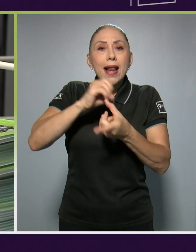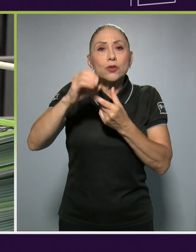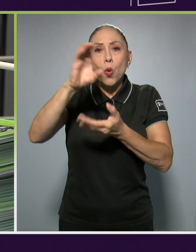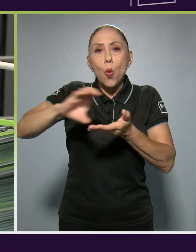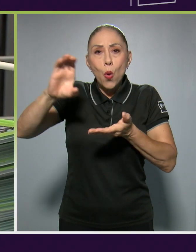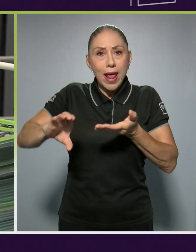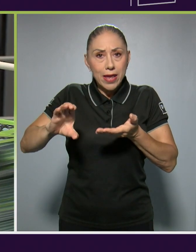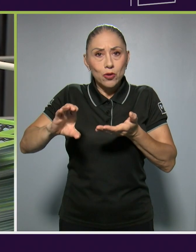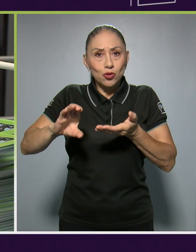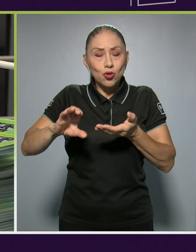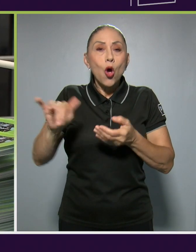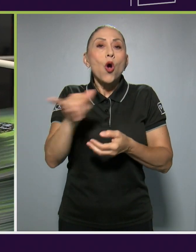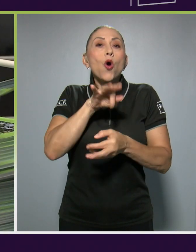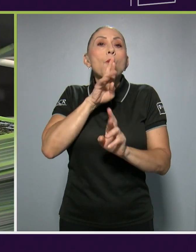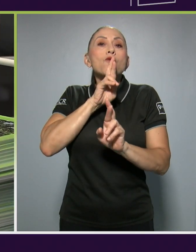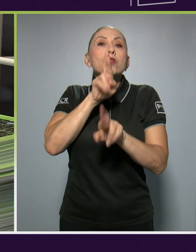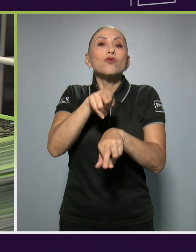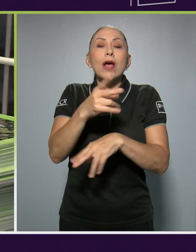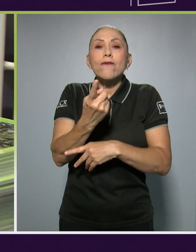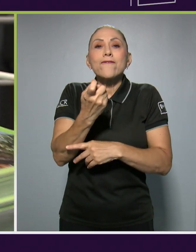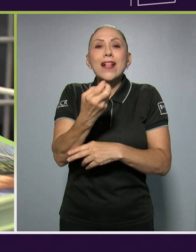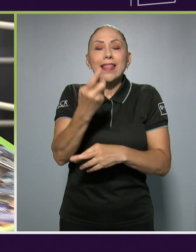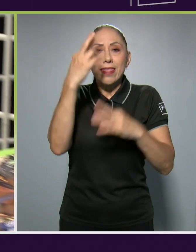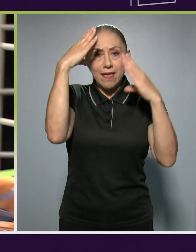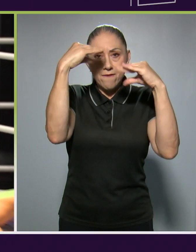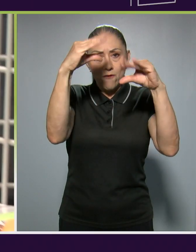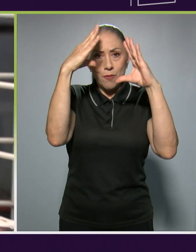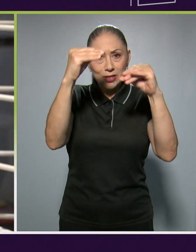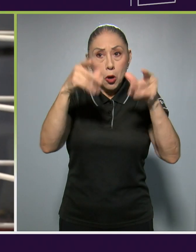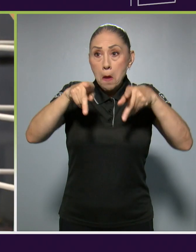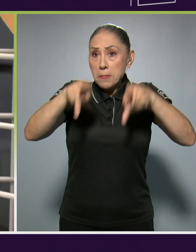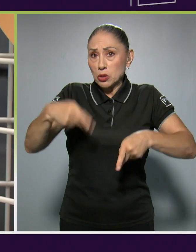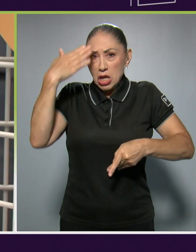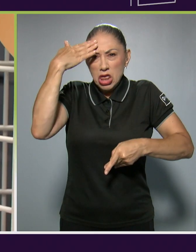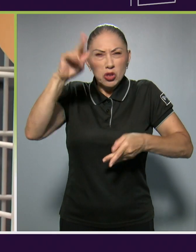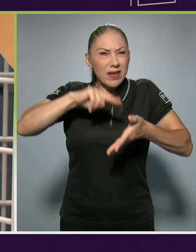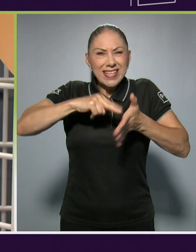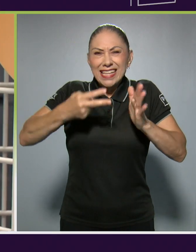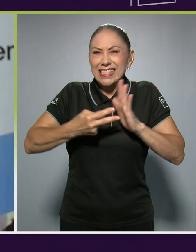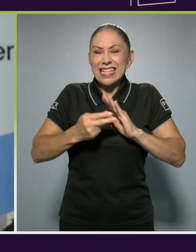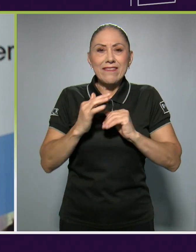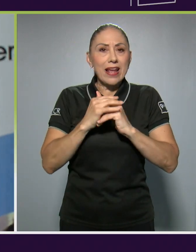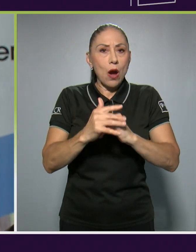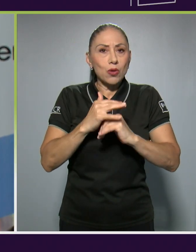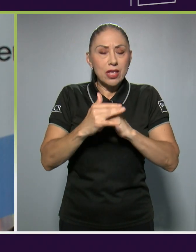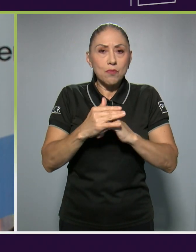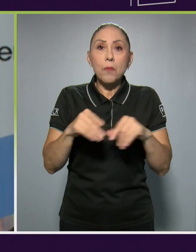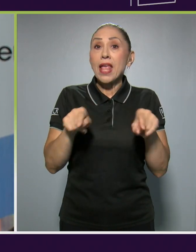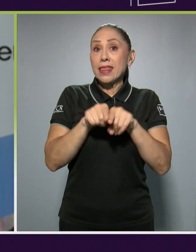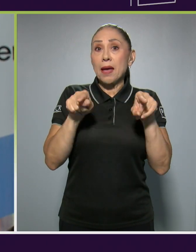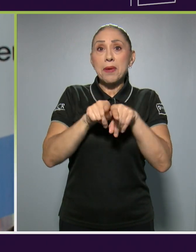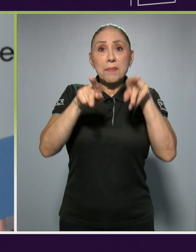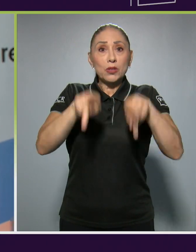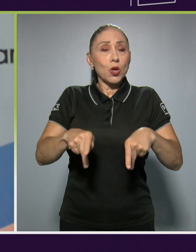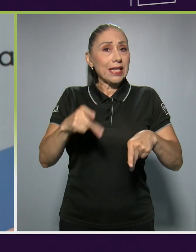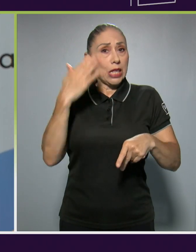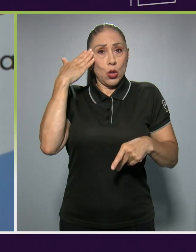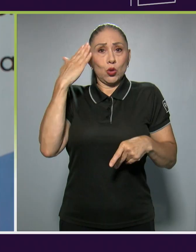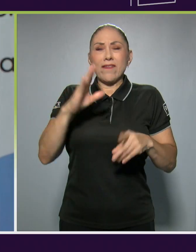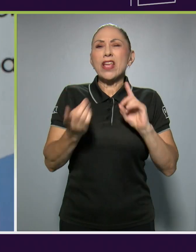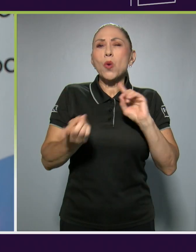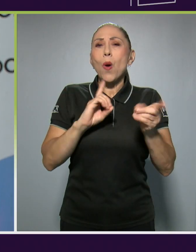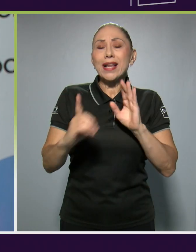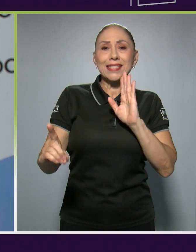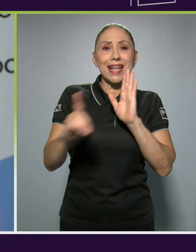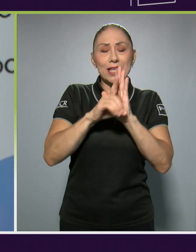que producto de la desinformación con respecto a qué es el autismo, pero también con respecto a cuáles son los derechos que tienen las personas